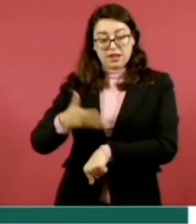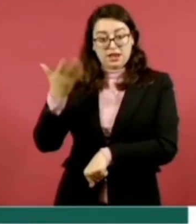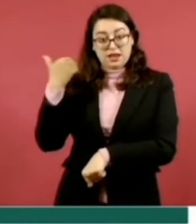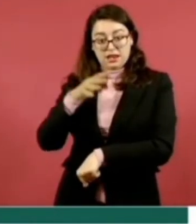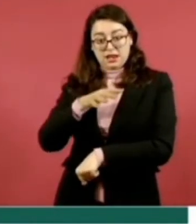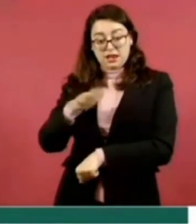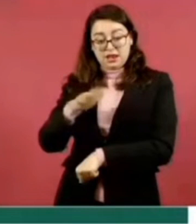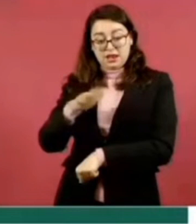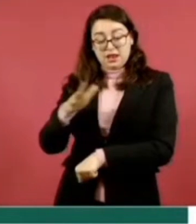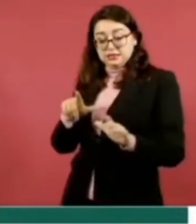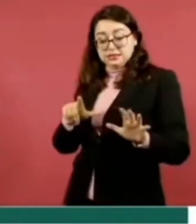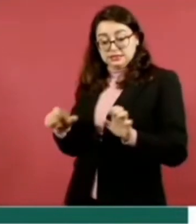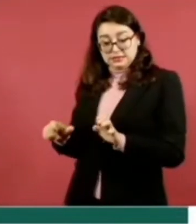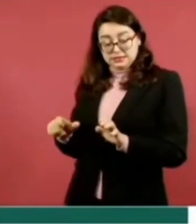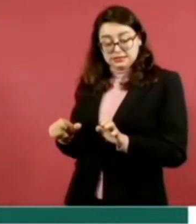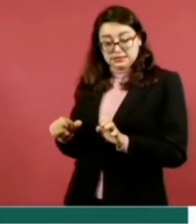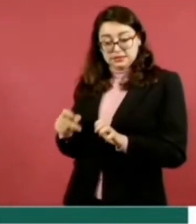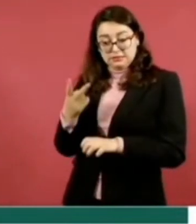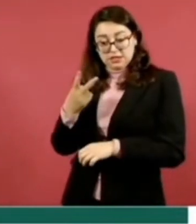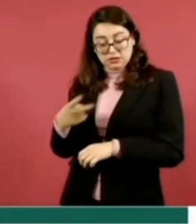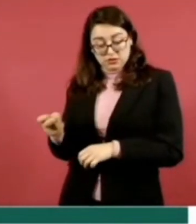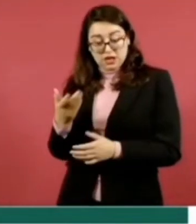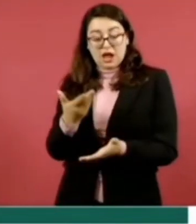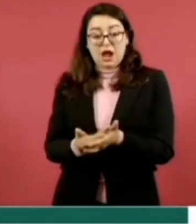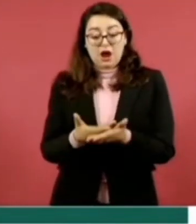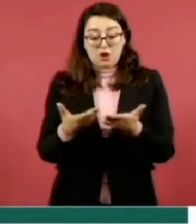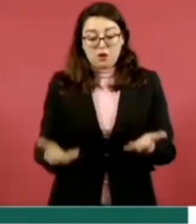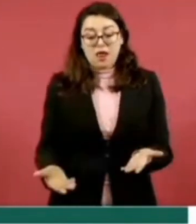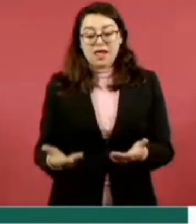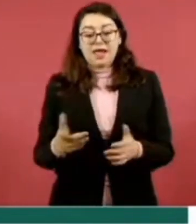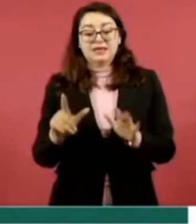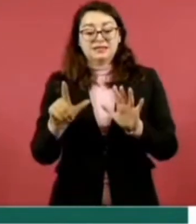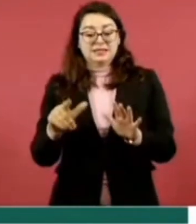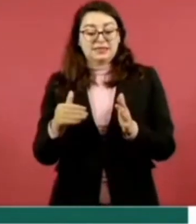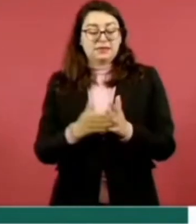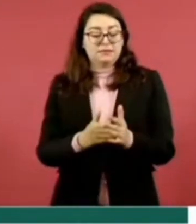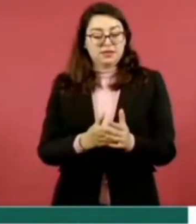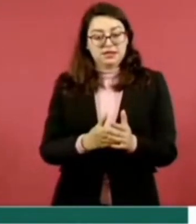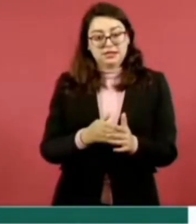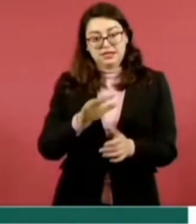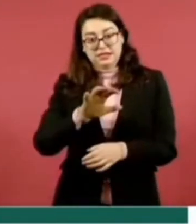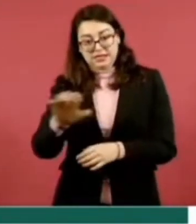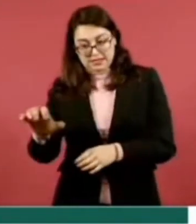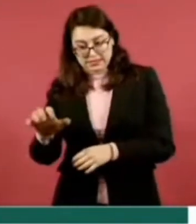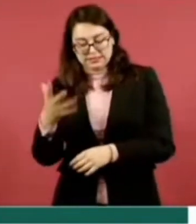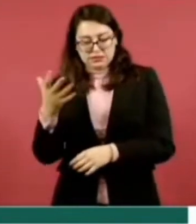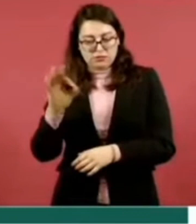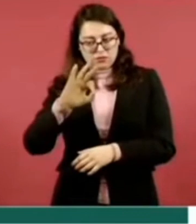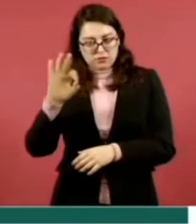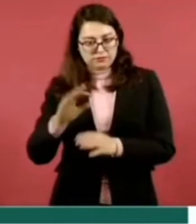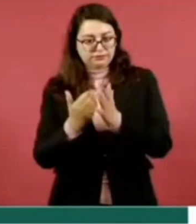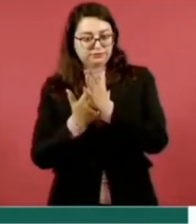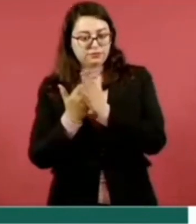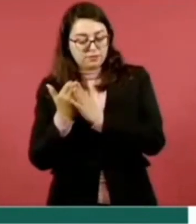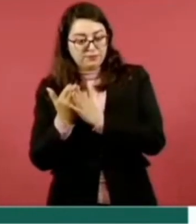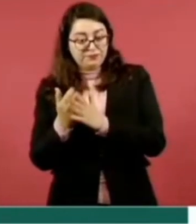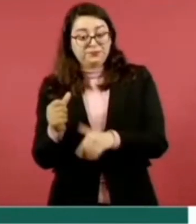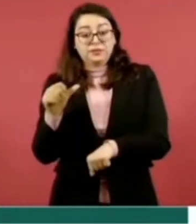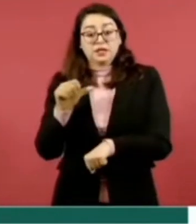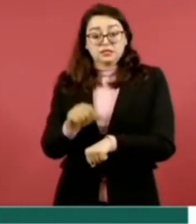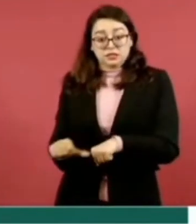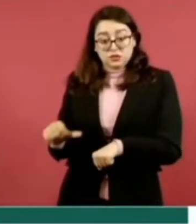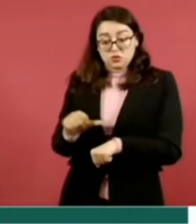de 7,200 a 7,560, un incremento del 5%, y las cirugías, que tuvieron un incremento